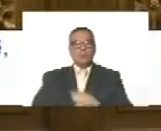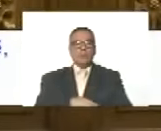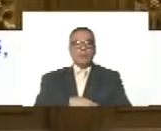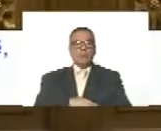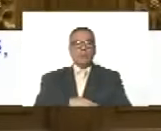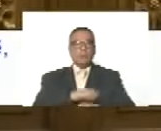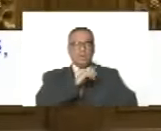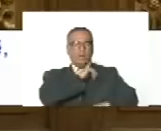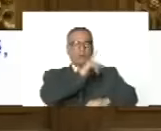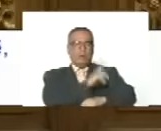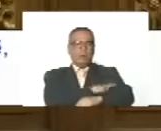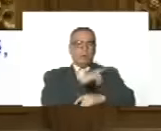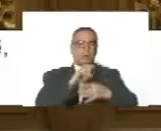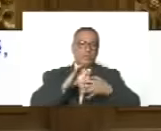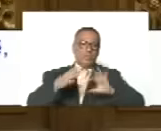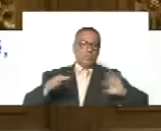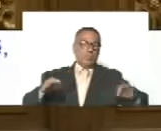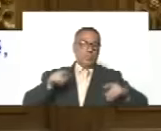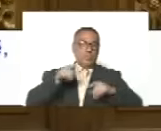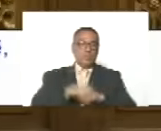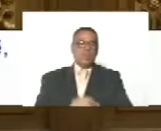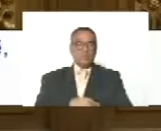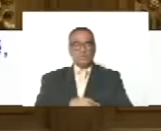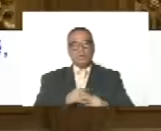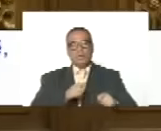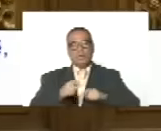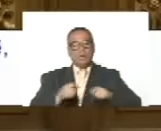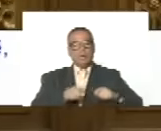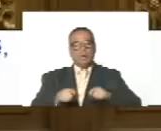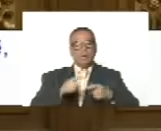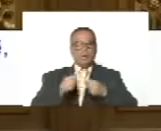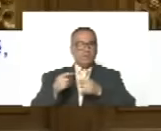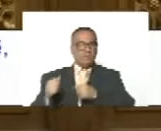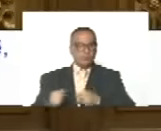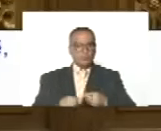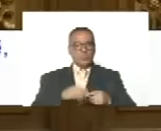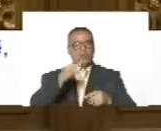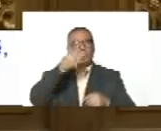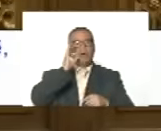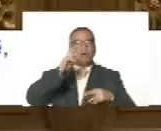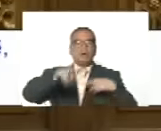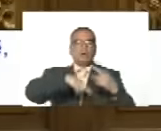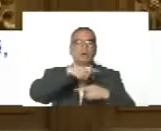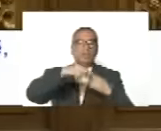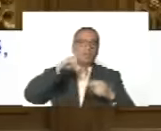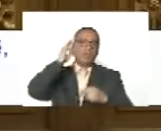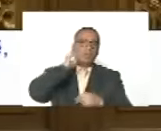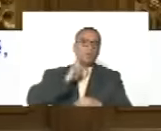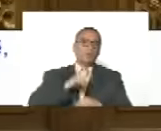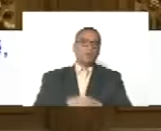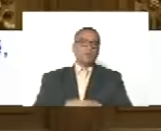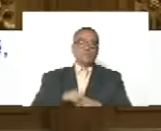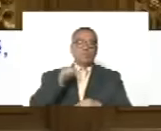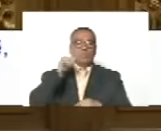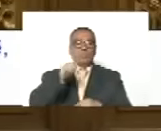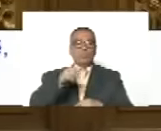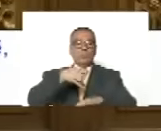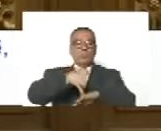ha fortalecido la cadena de valor, se ha reactivado la economía del café por la Revolución Bolivariana, pero todavía